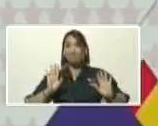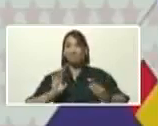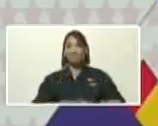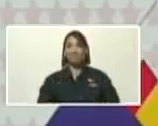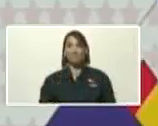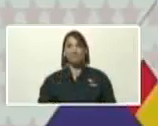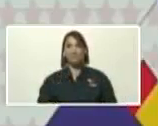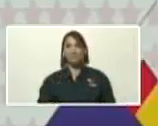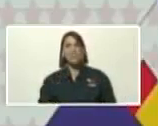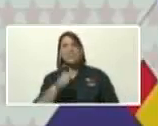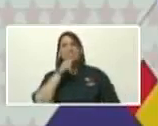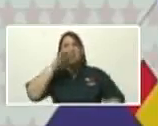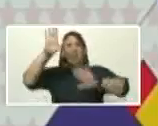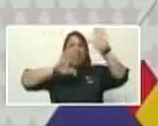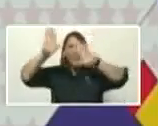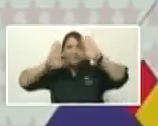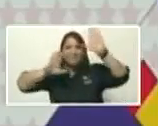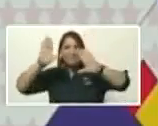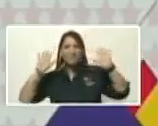¿Quiénes se proponen?